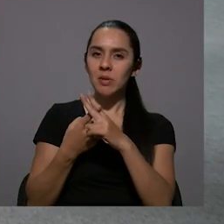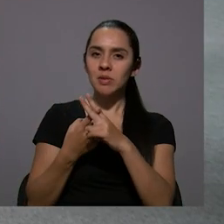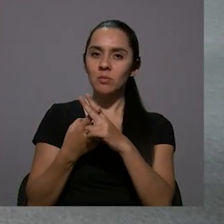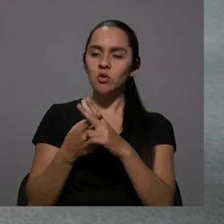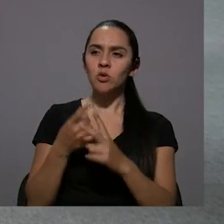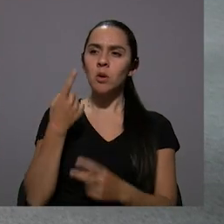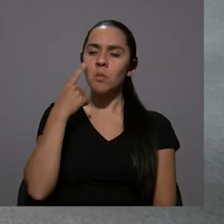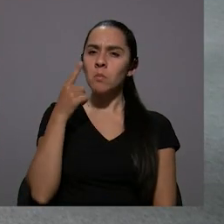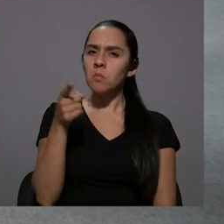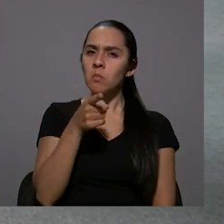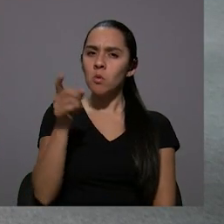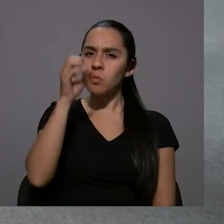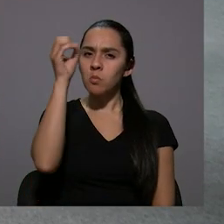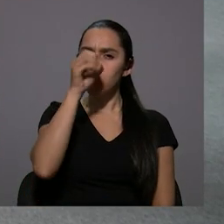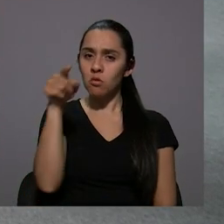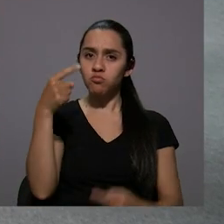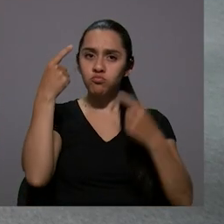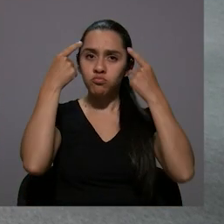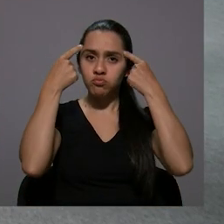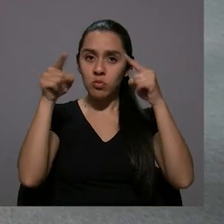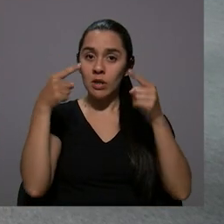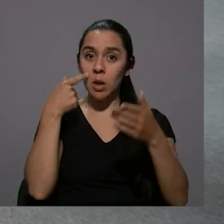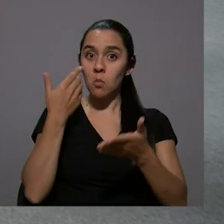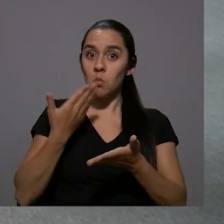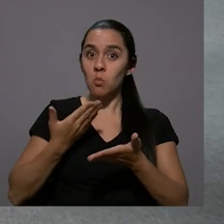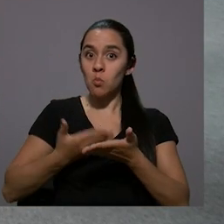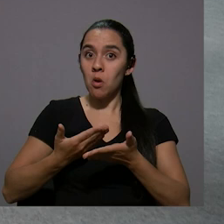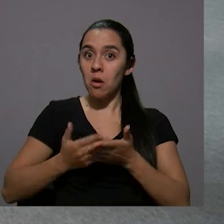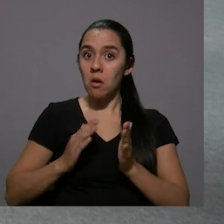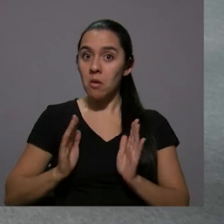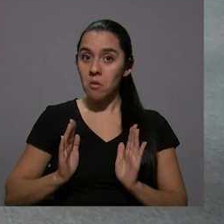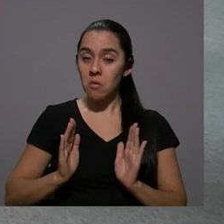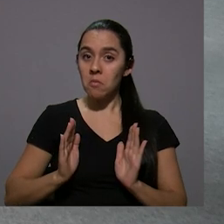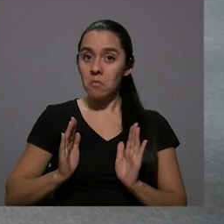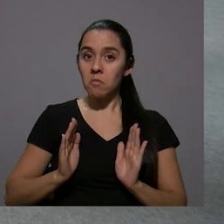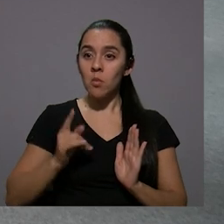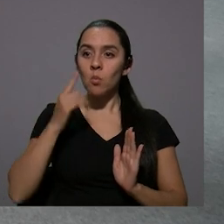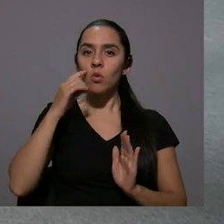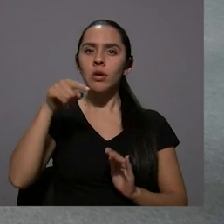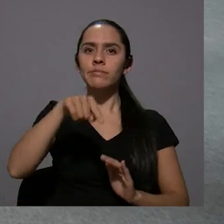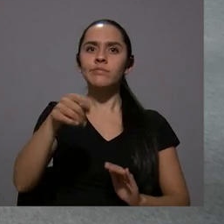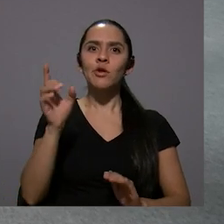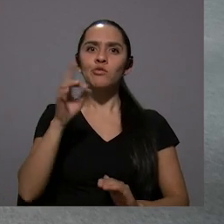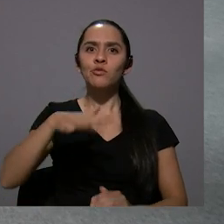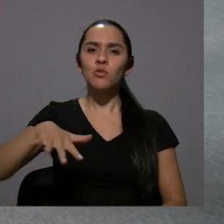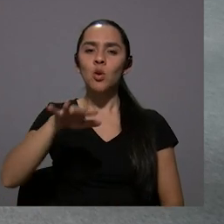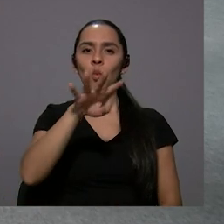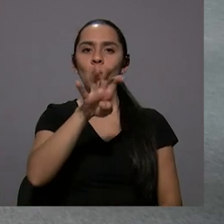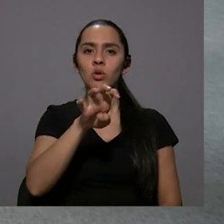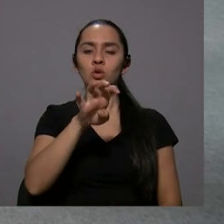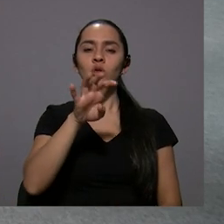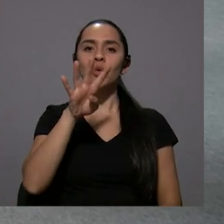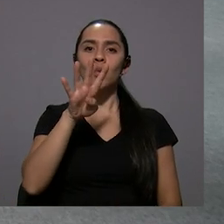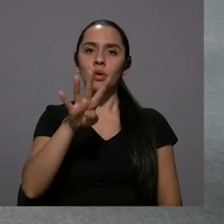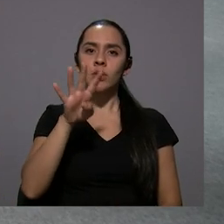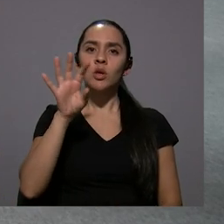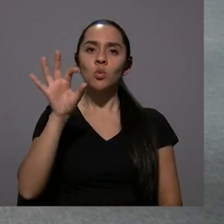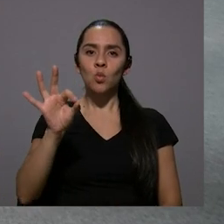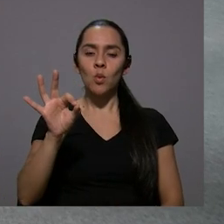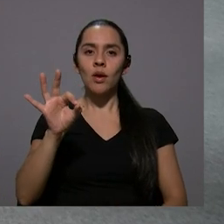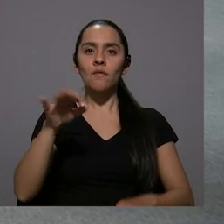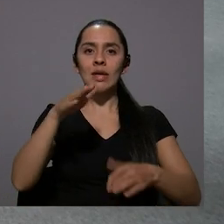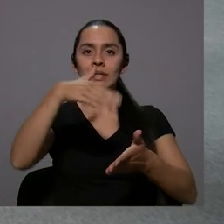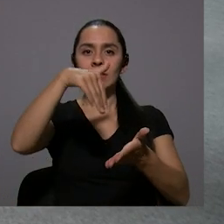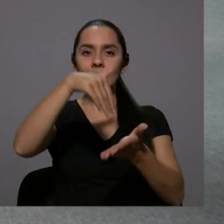fue para ustedes fue exitoso esta prueba que hicieron fueron en 499 centros de